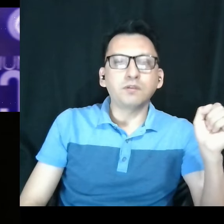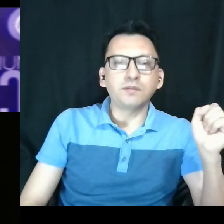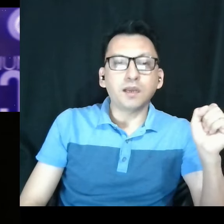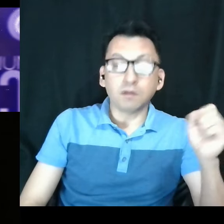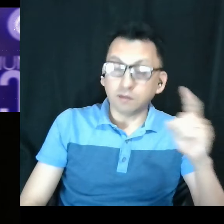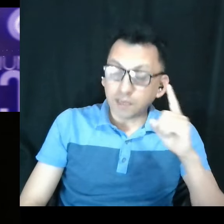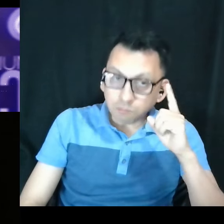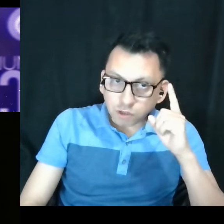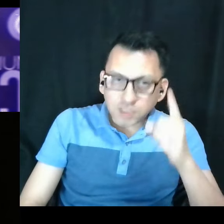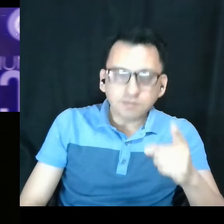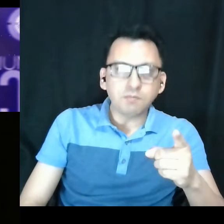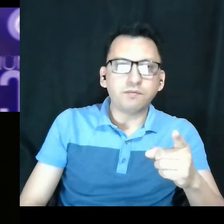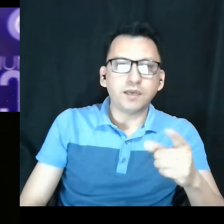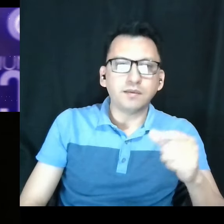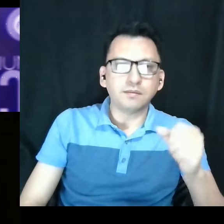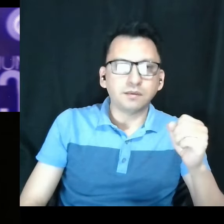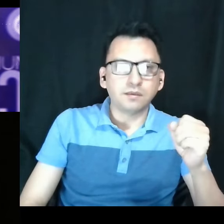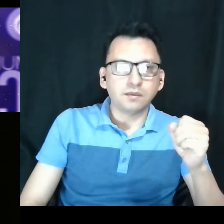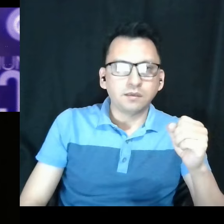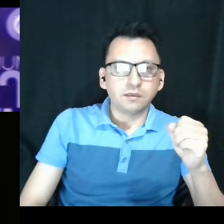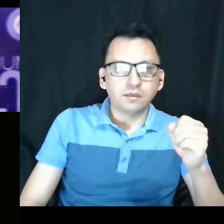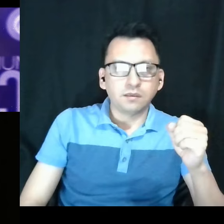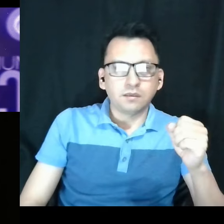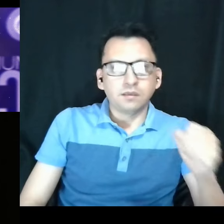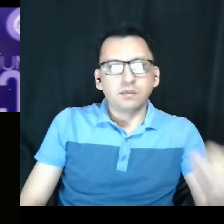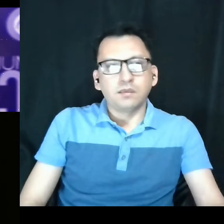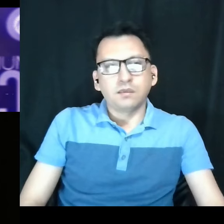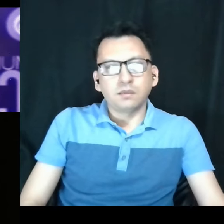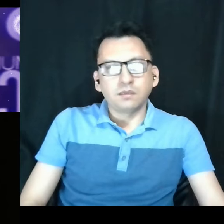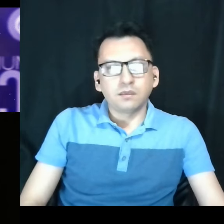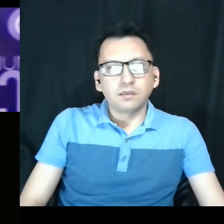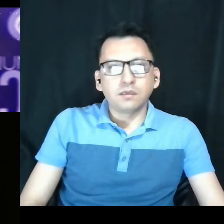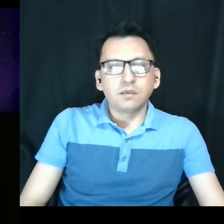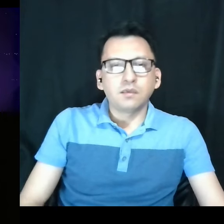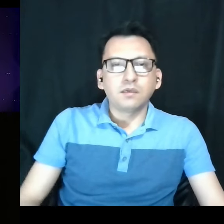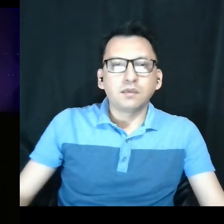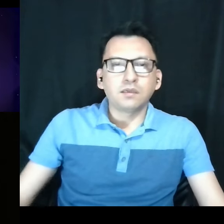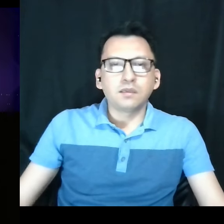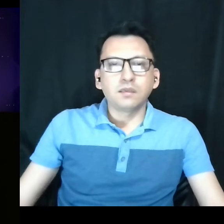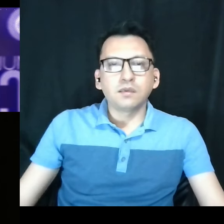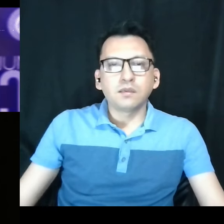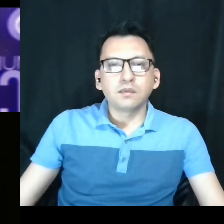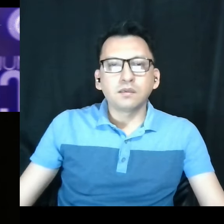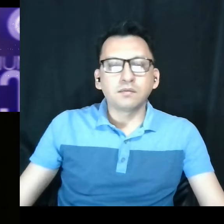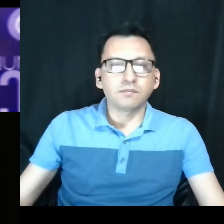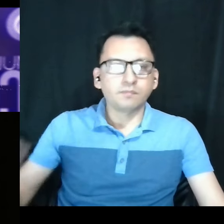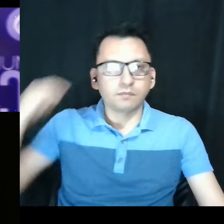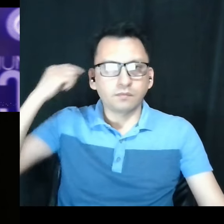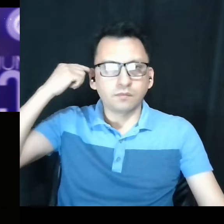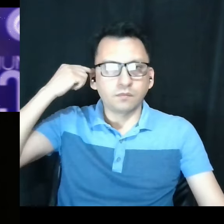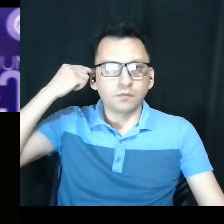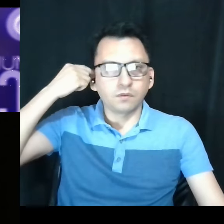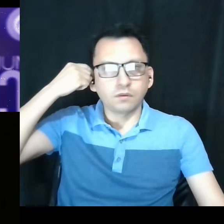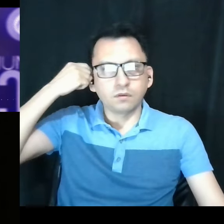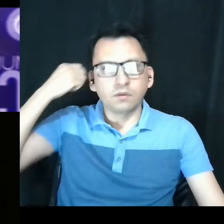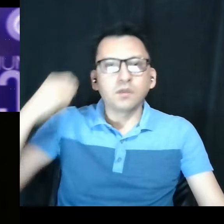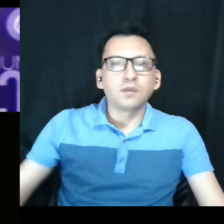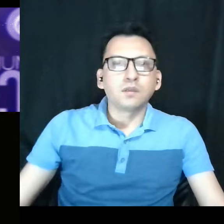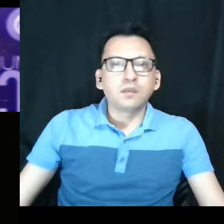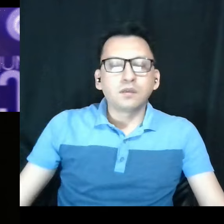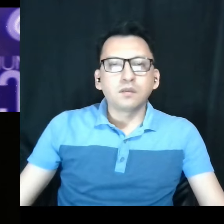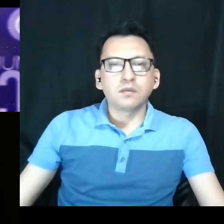no critican al judicial cuando tiene muchísimas fallas de lo que hizo el ministro laines y lo que hizo la corte en ese